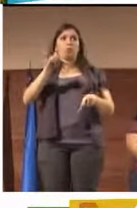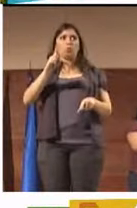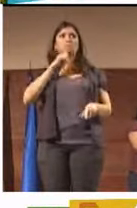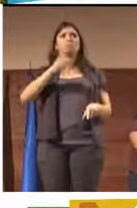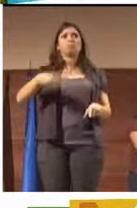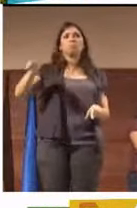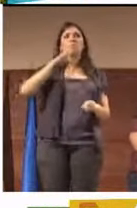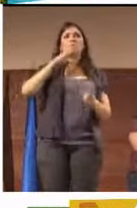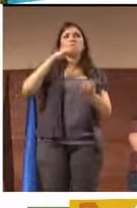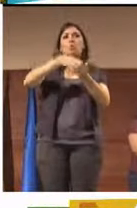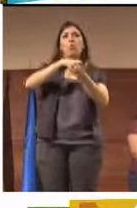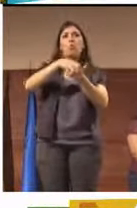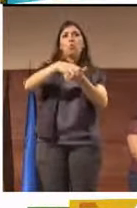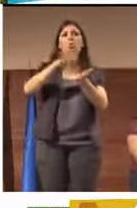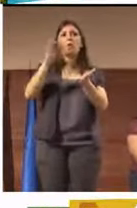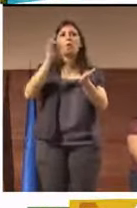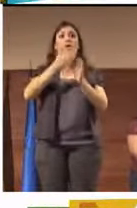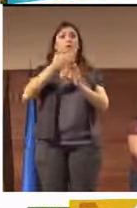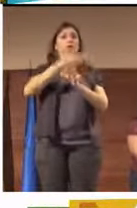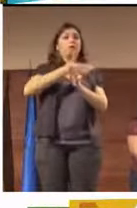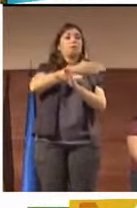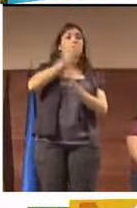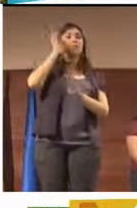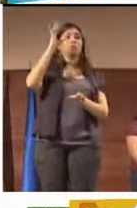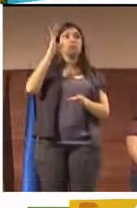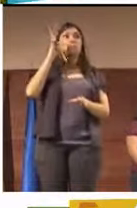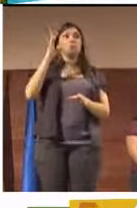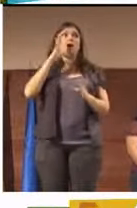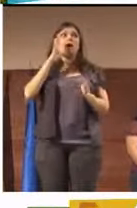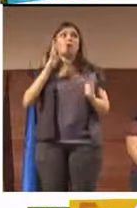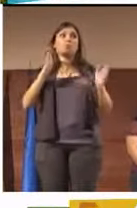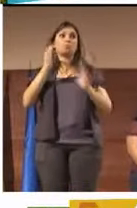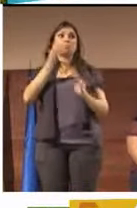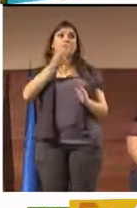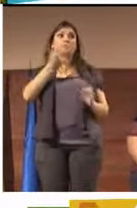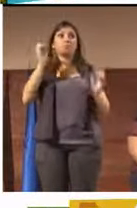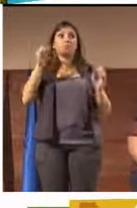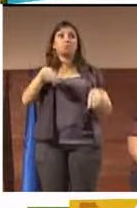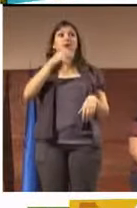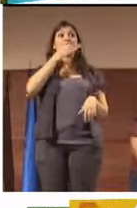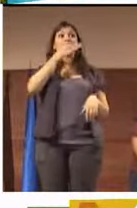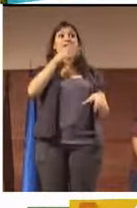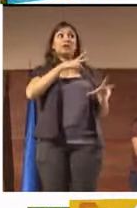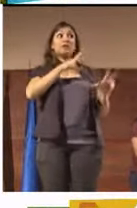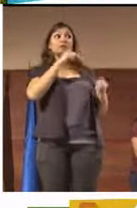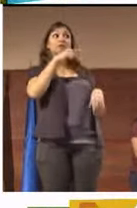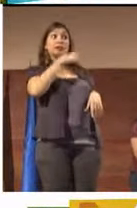duda de cualquiera de las intervenciones, pues sería el momento de preguntar después de que acabara.